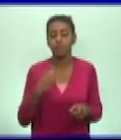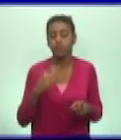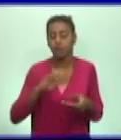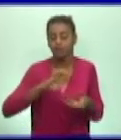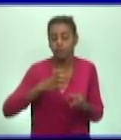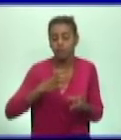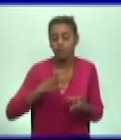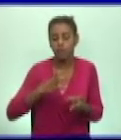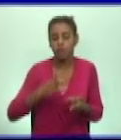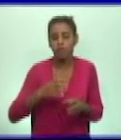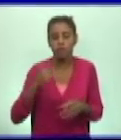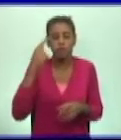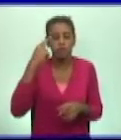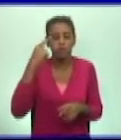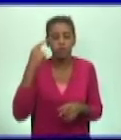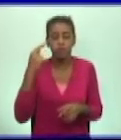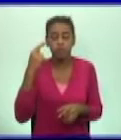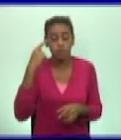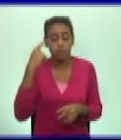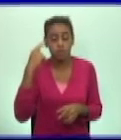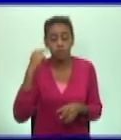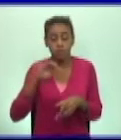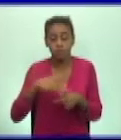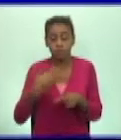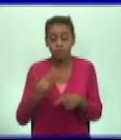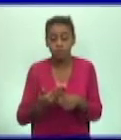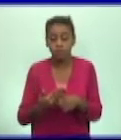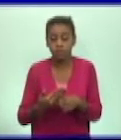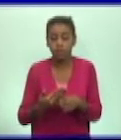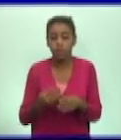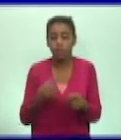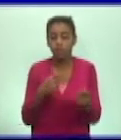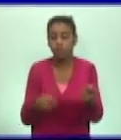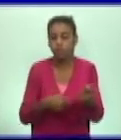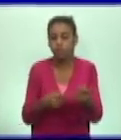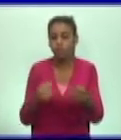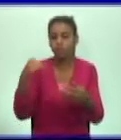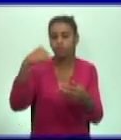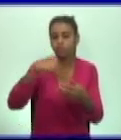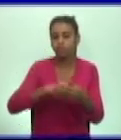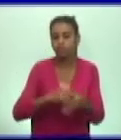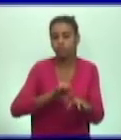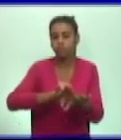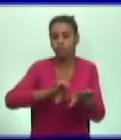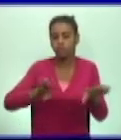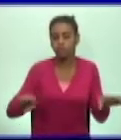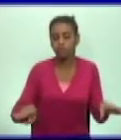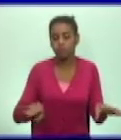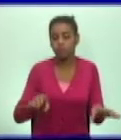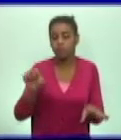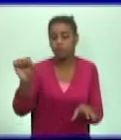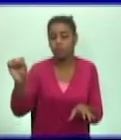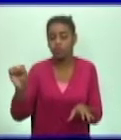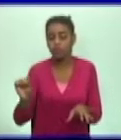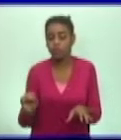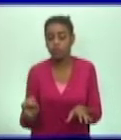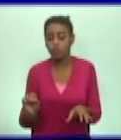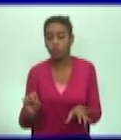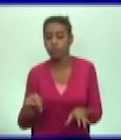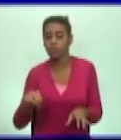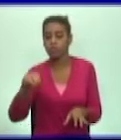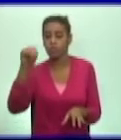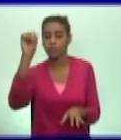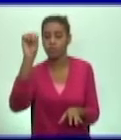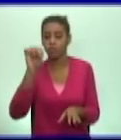Vietnam se va a ver inmenso en una lucha interna también. Y además dividido en el norte y en el sur. Por tanto, les propongo entonces